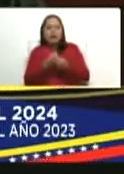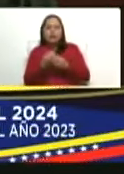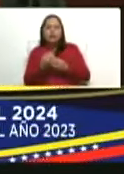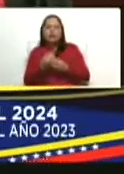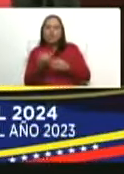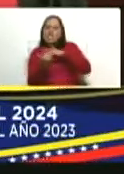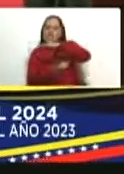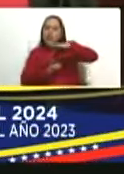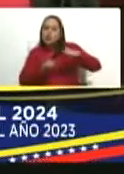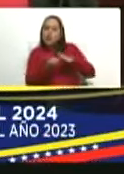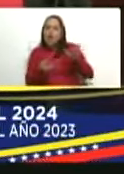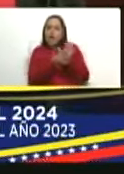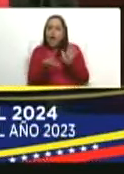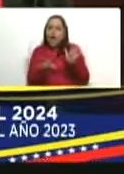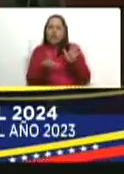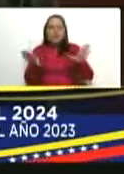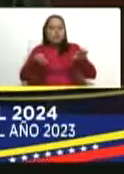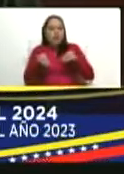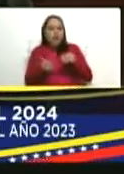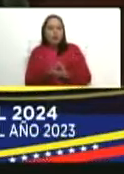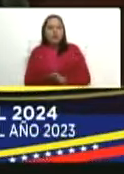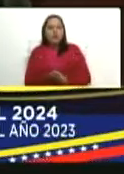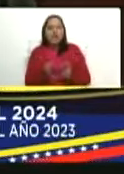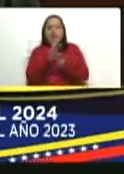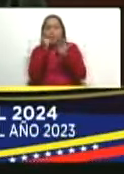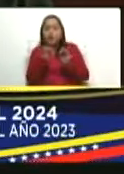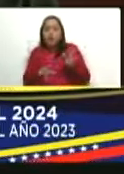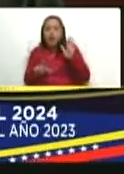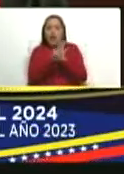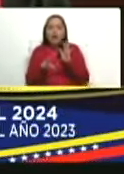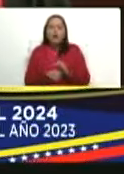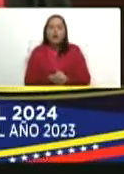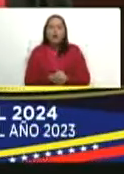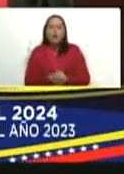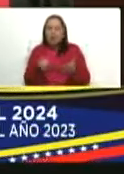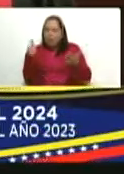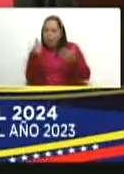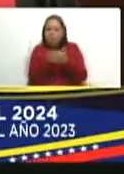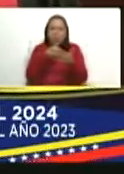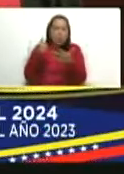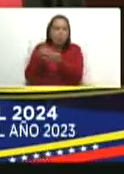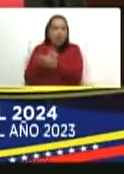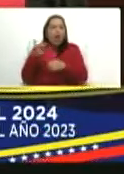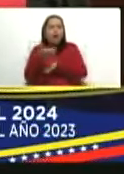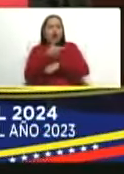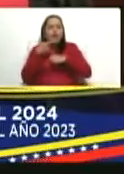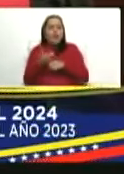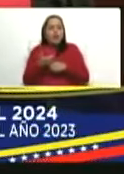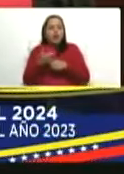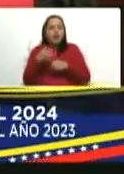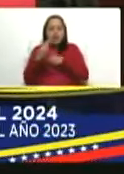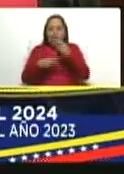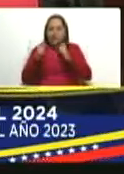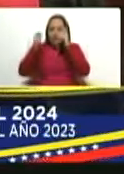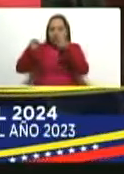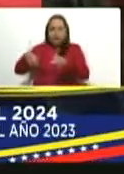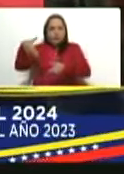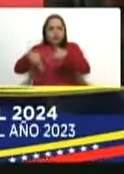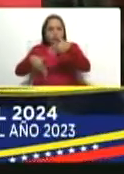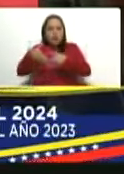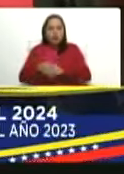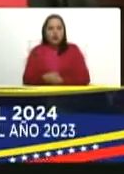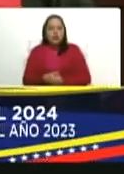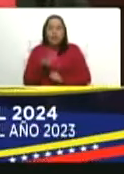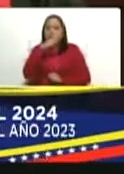instituciones jurídicas, instrumentos legales para derrocar a los gobiernos legítimos antineoliberales